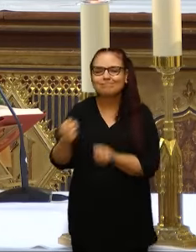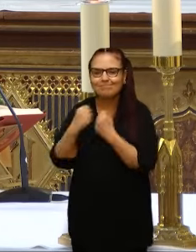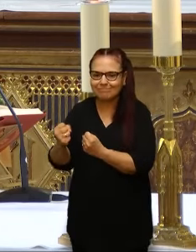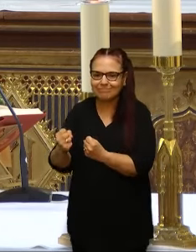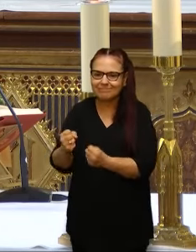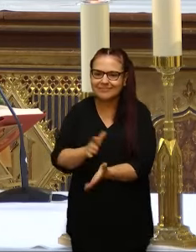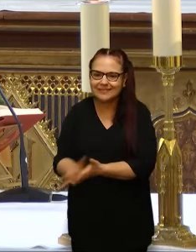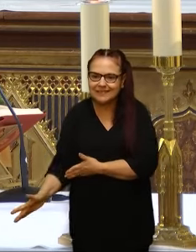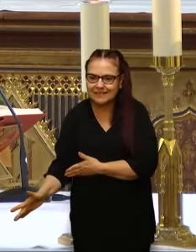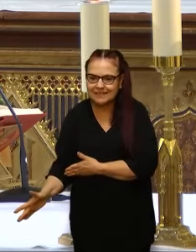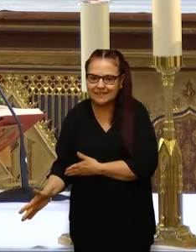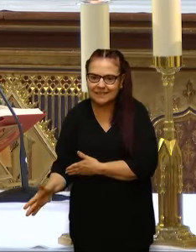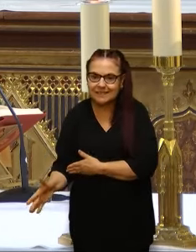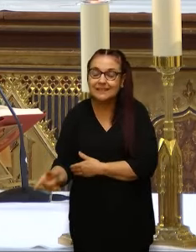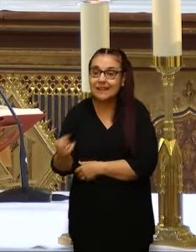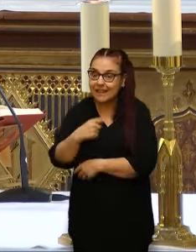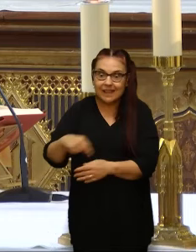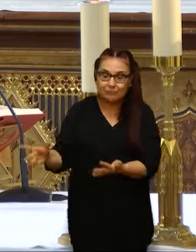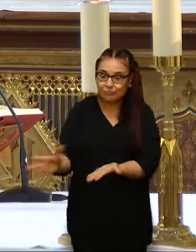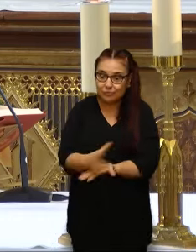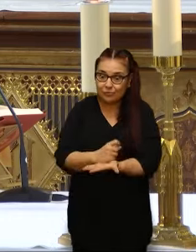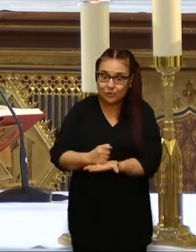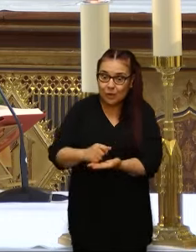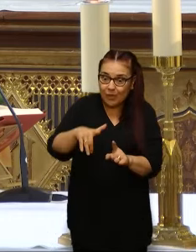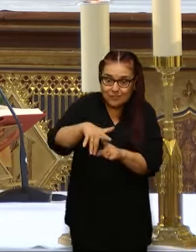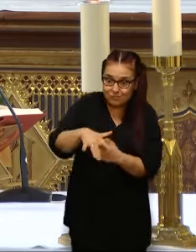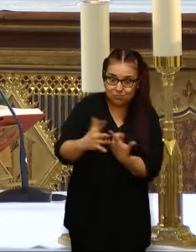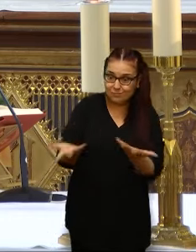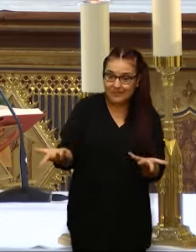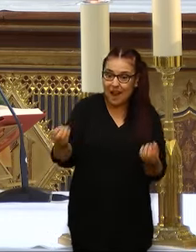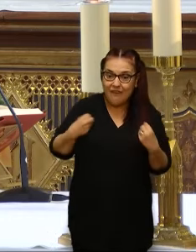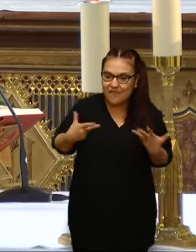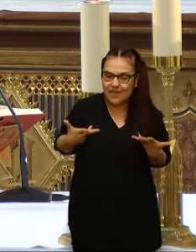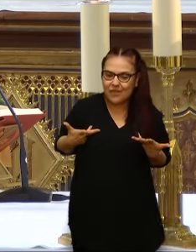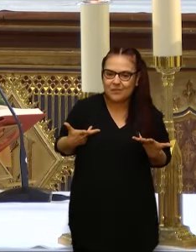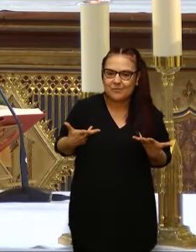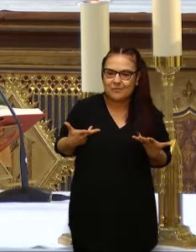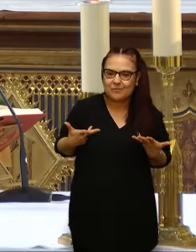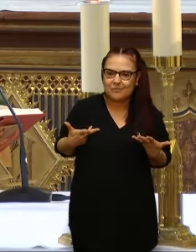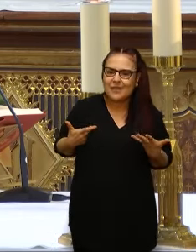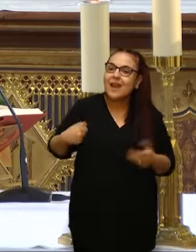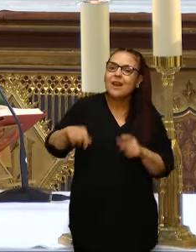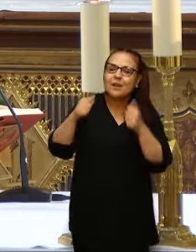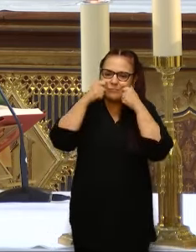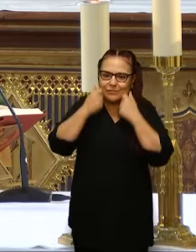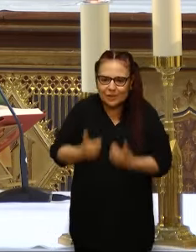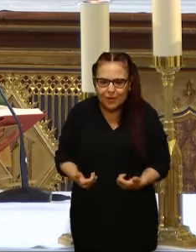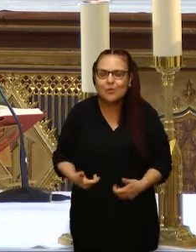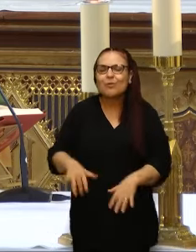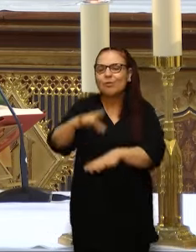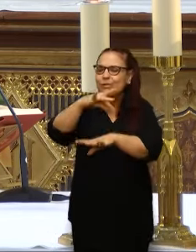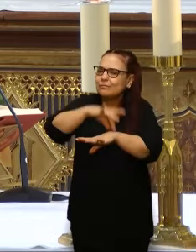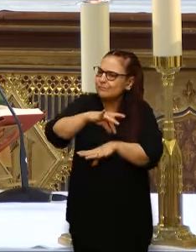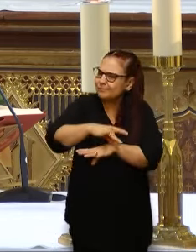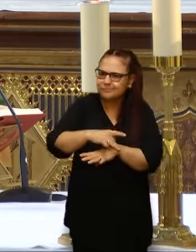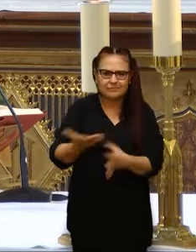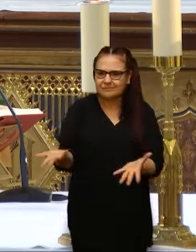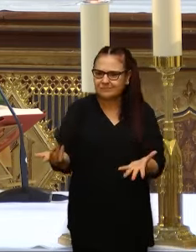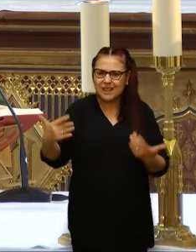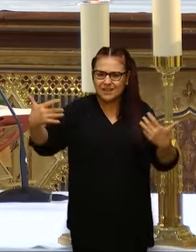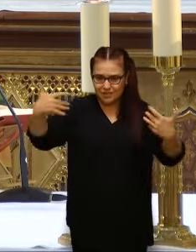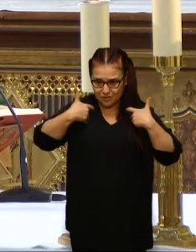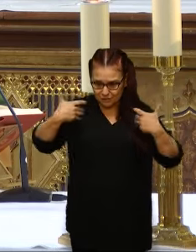Eterno. En todos los momentos y circunstancias de la vida, en la salud y en la enfermedad, en